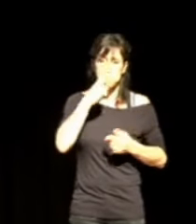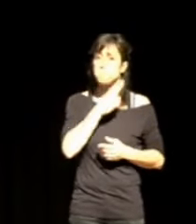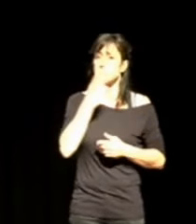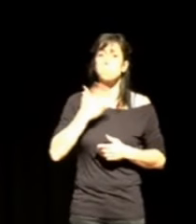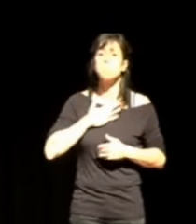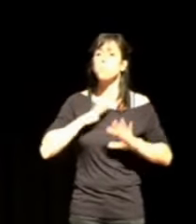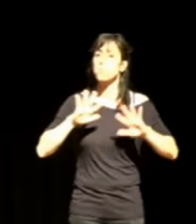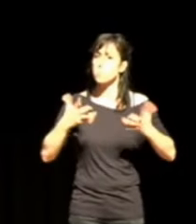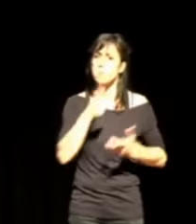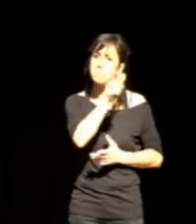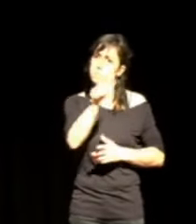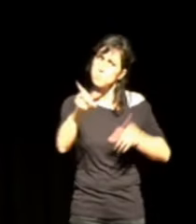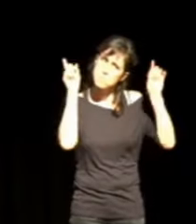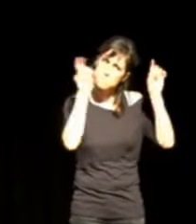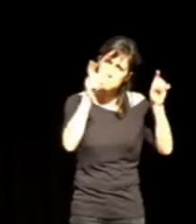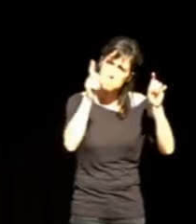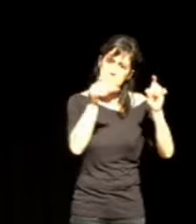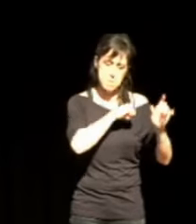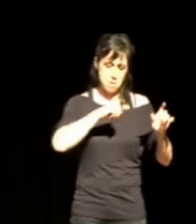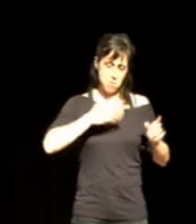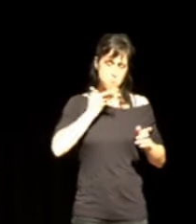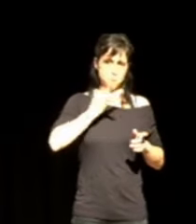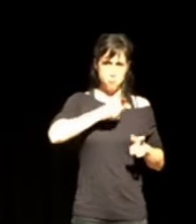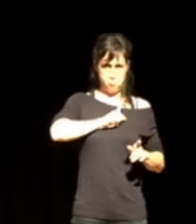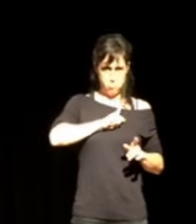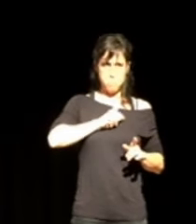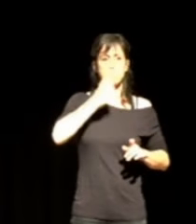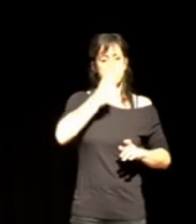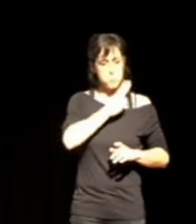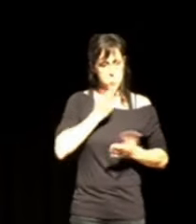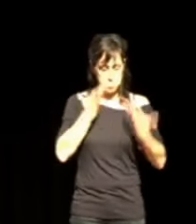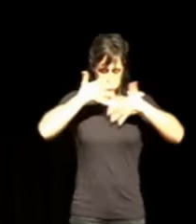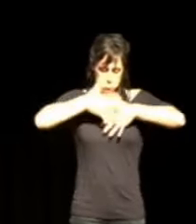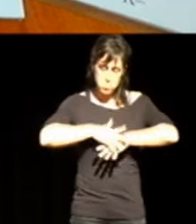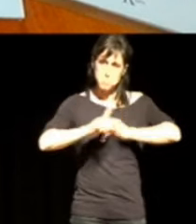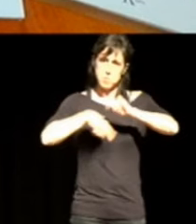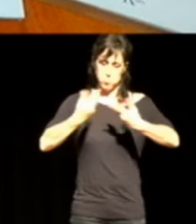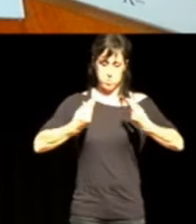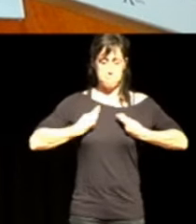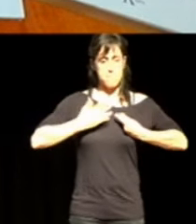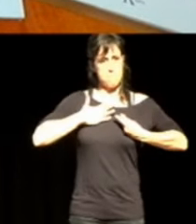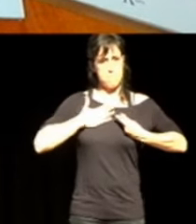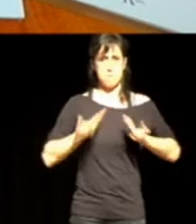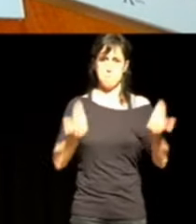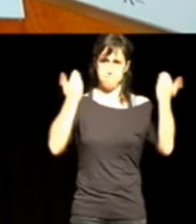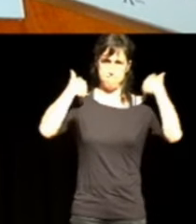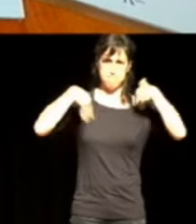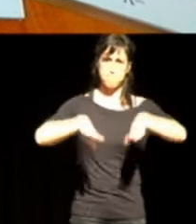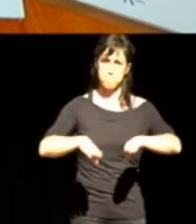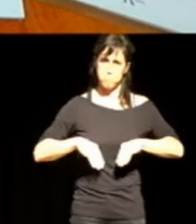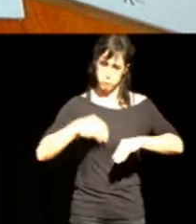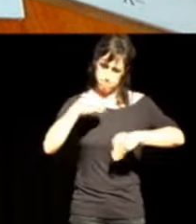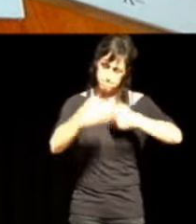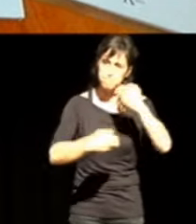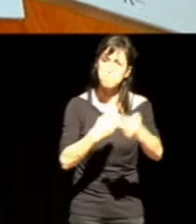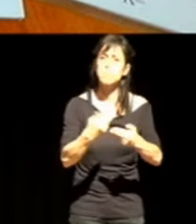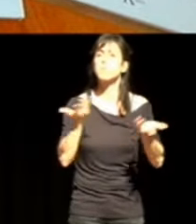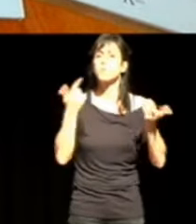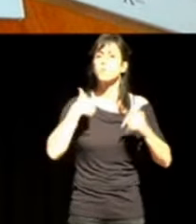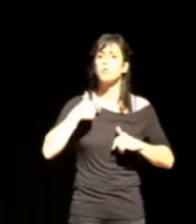escucharse, a que se responsabilicen de su vida, la vida que quieran tener. Pero la filosofía que propongo es la de buen